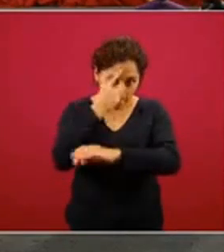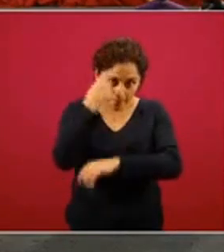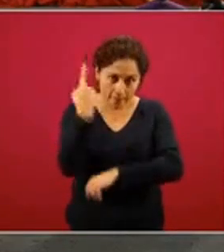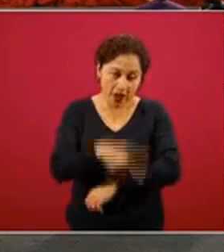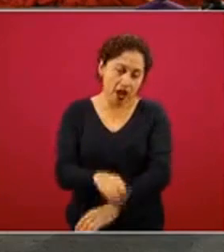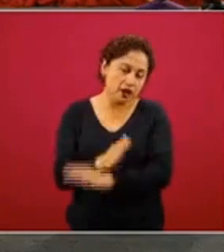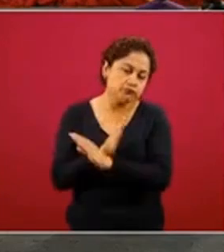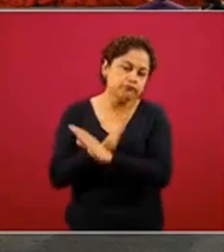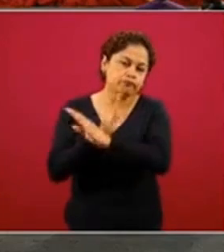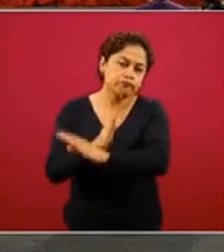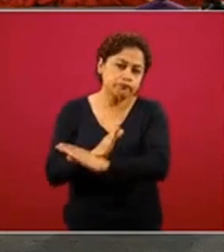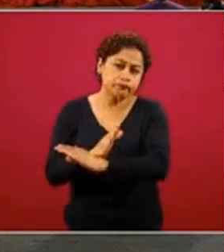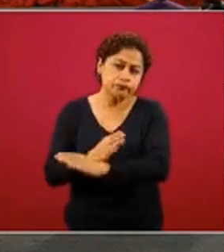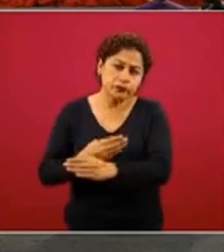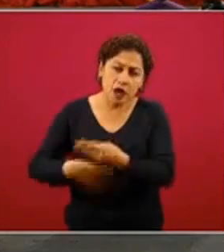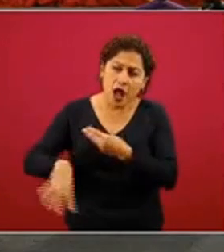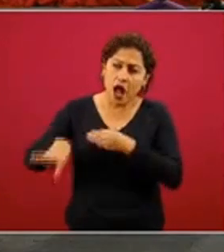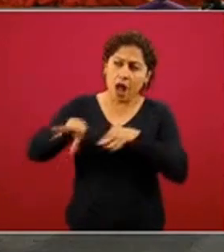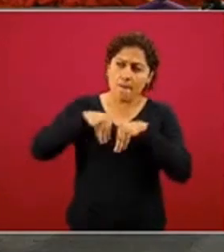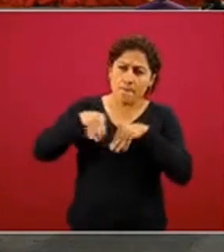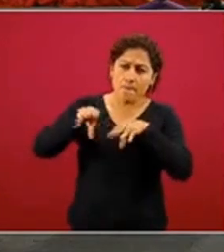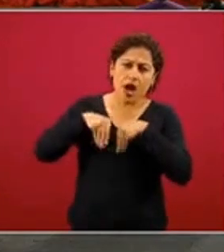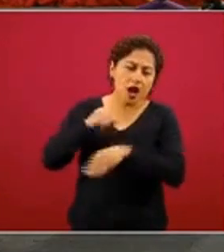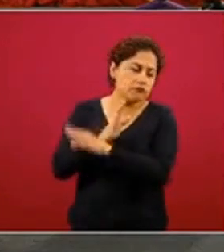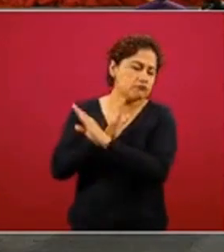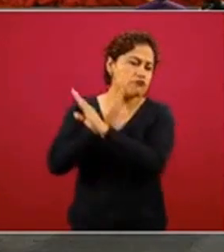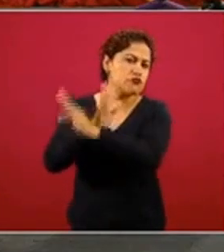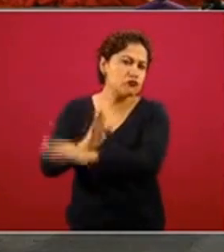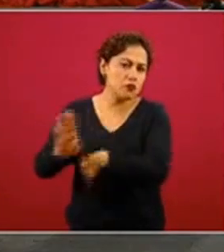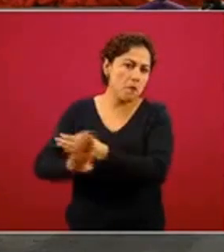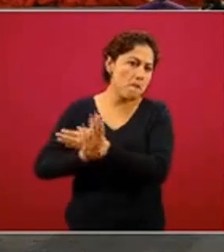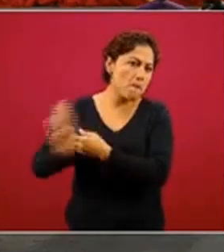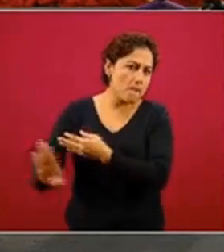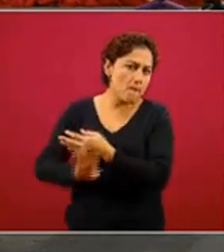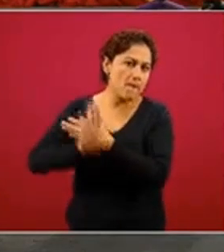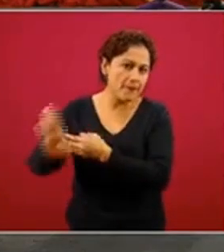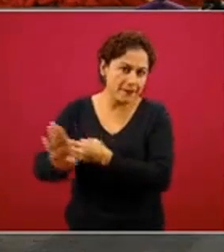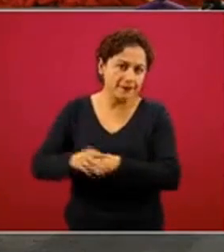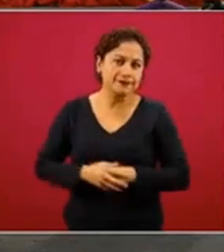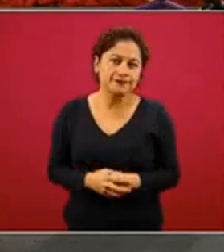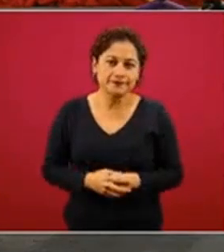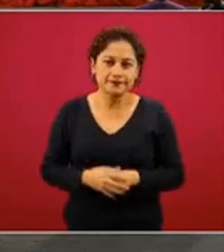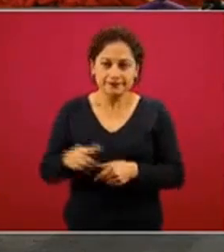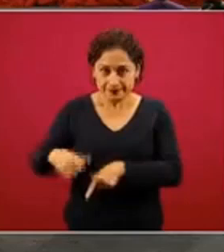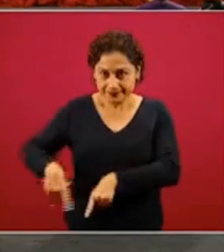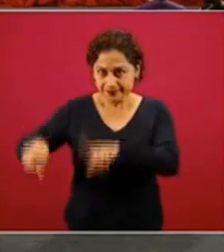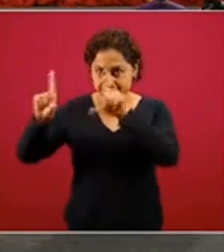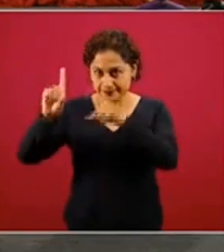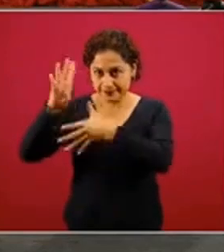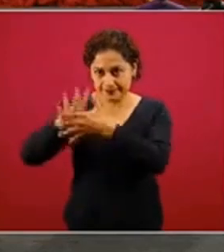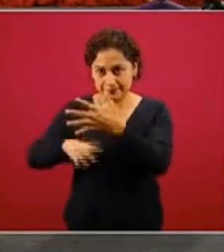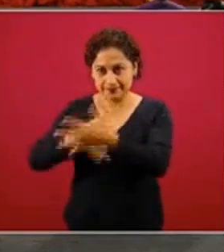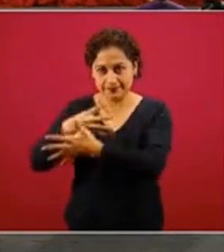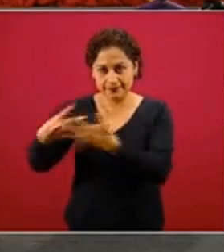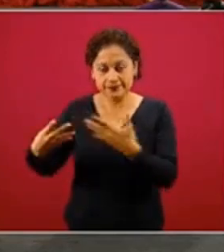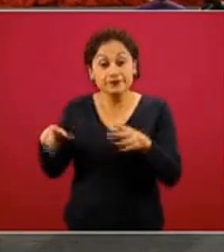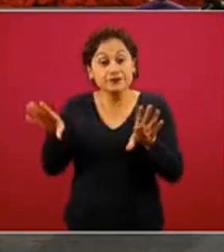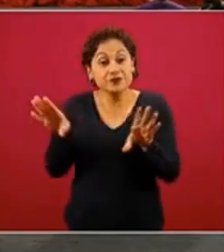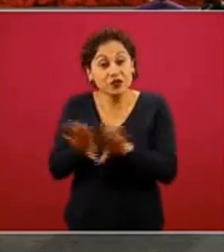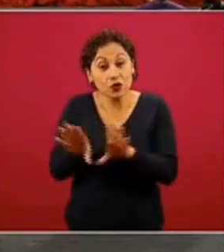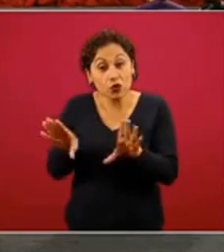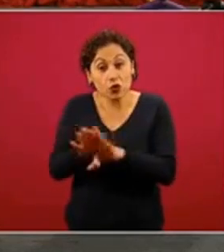de los ataques que recibimos. La siguiente, por favor. Y aquí está una tabla integradora de la patogénesis hasta